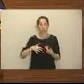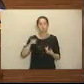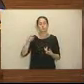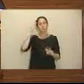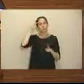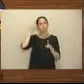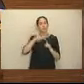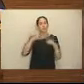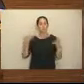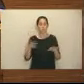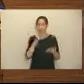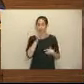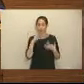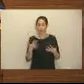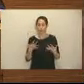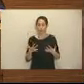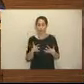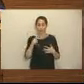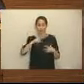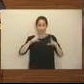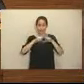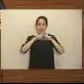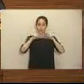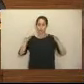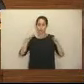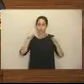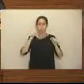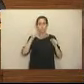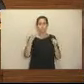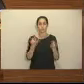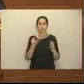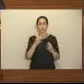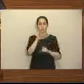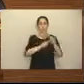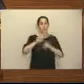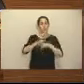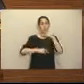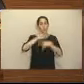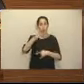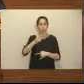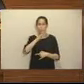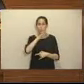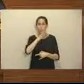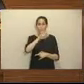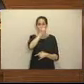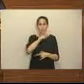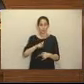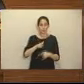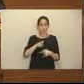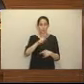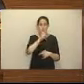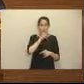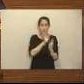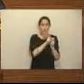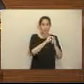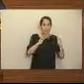de corregir un declive que en el caso de Asturias se concreta en el doble problema del envejecimiento y el despoblamiento. Aportaba